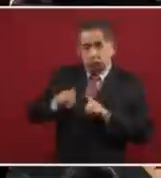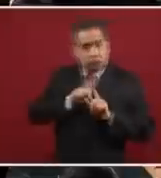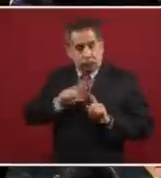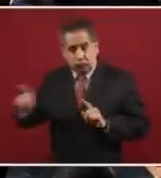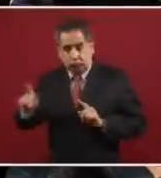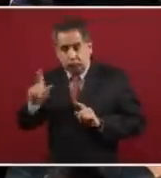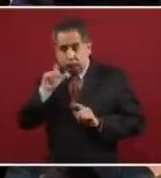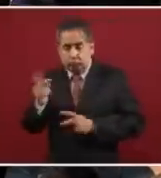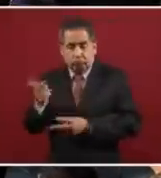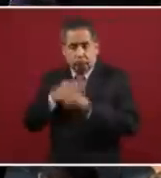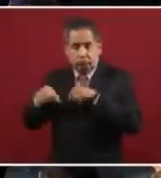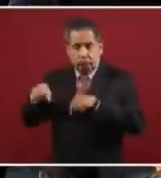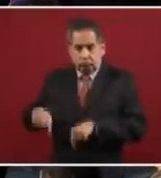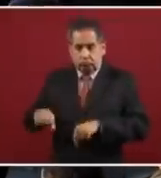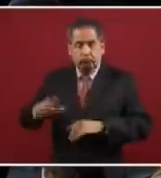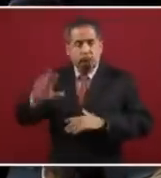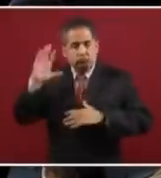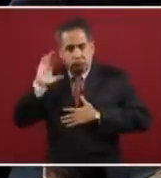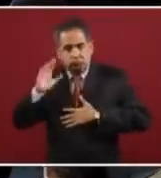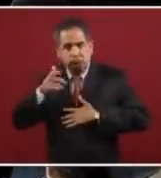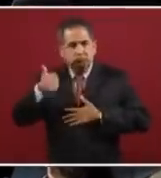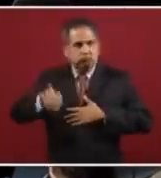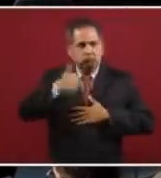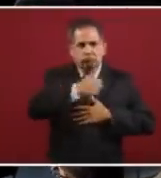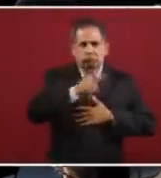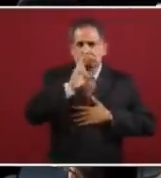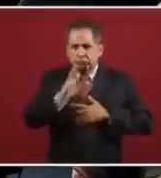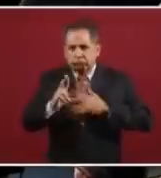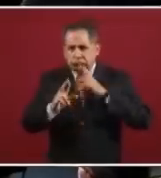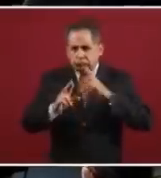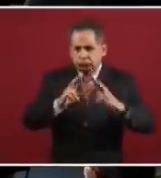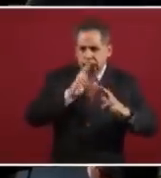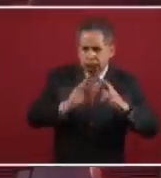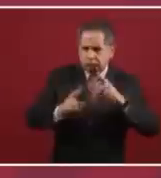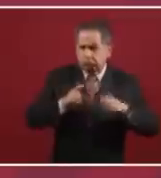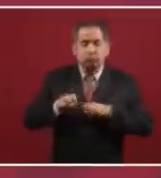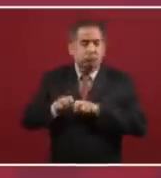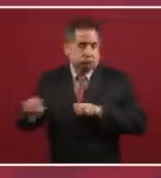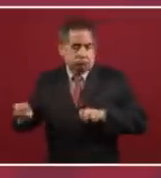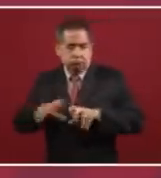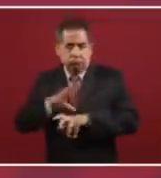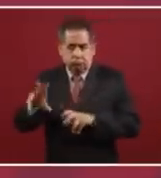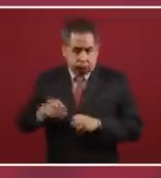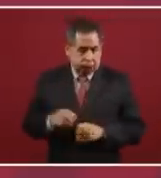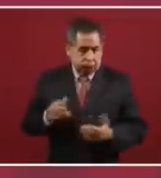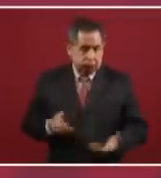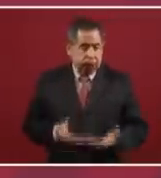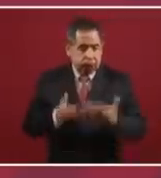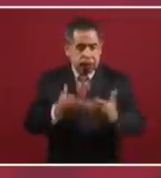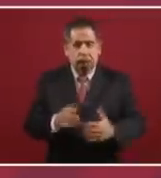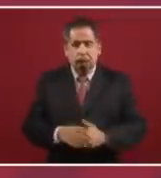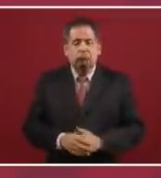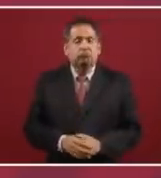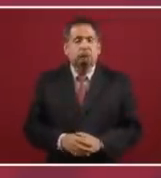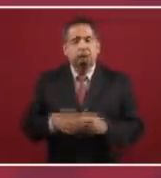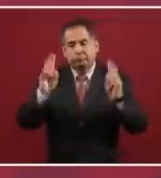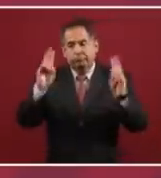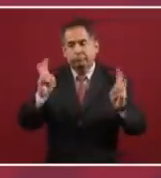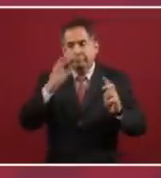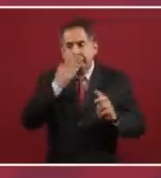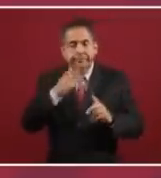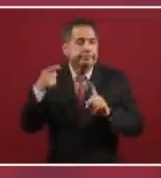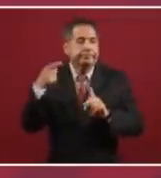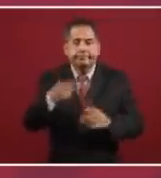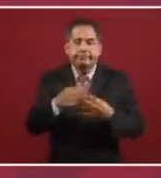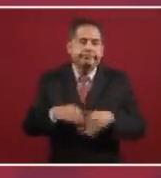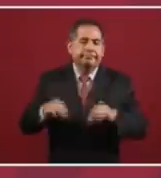mañana. Todos estamos aquí con ustedes, y ese sería el tema